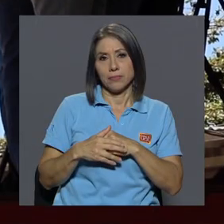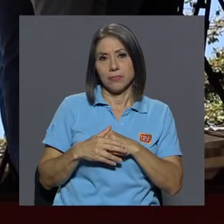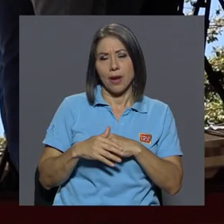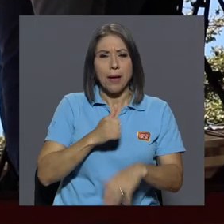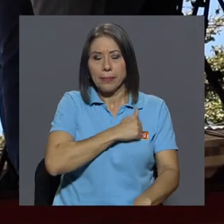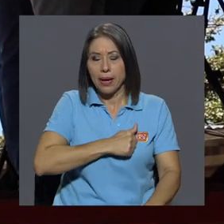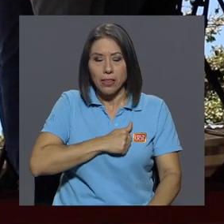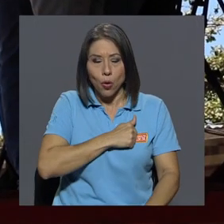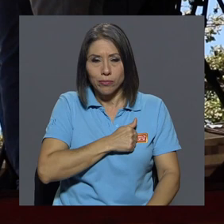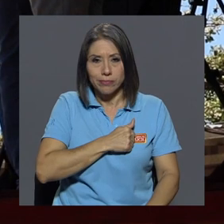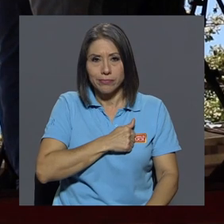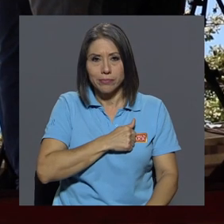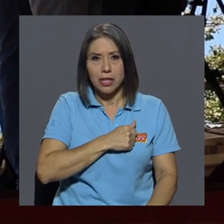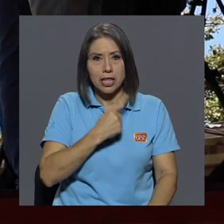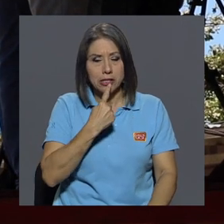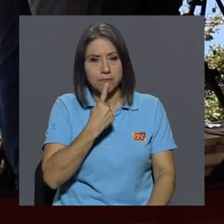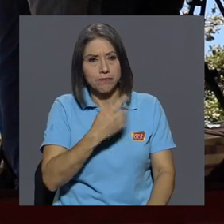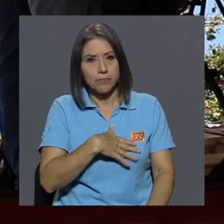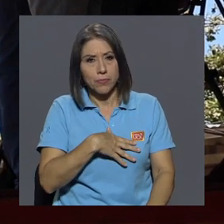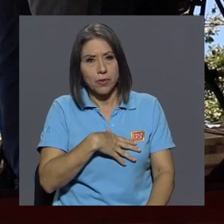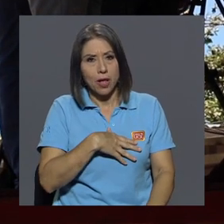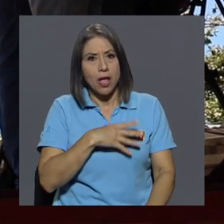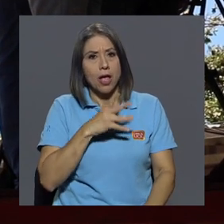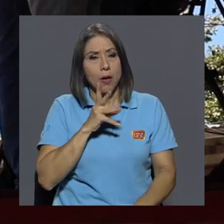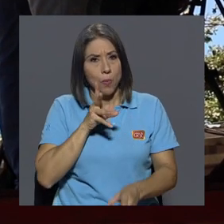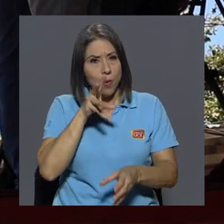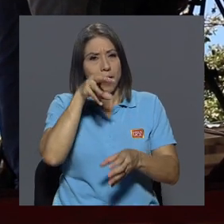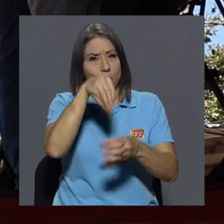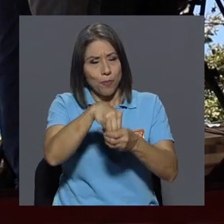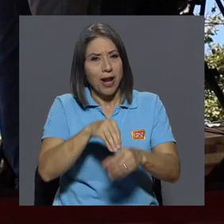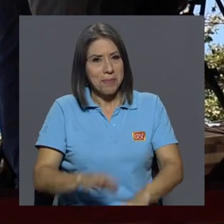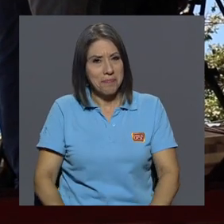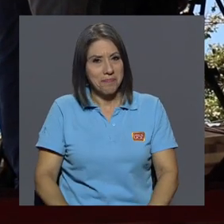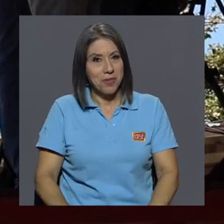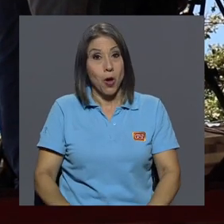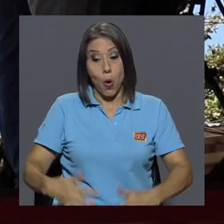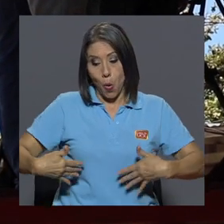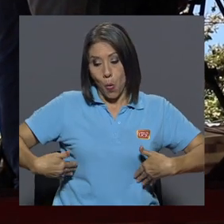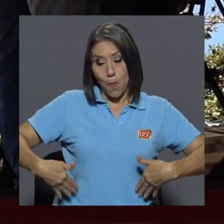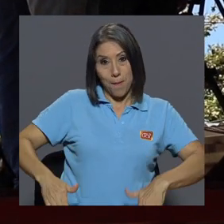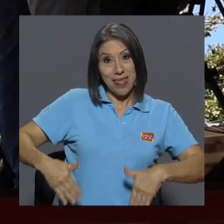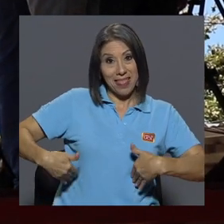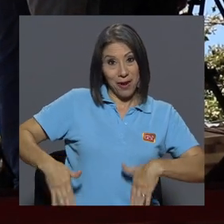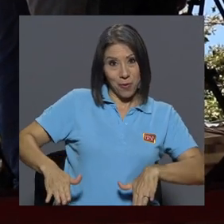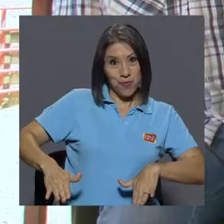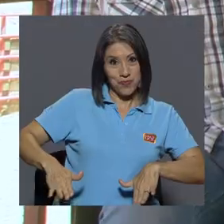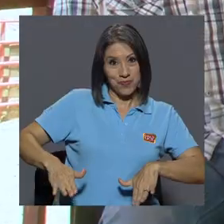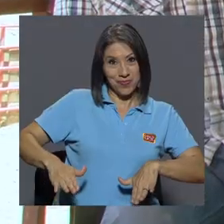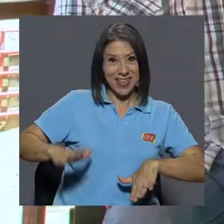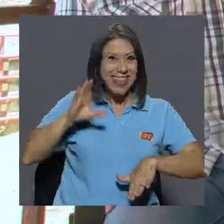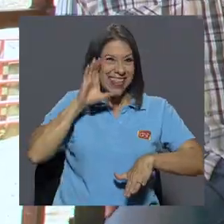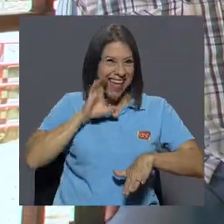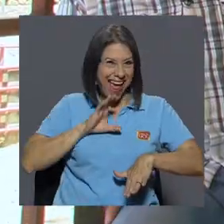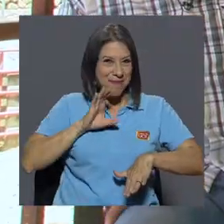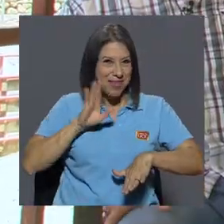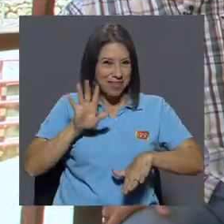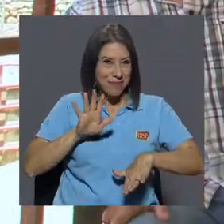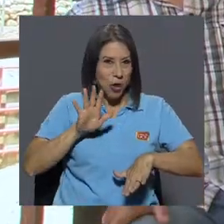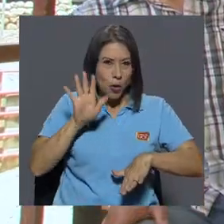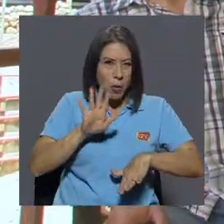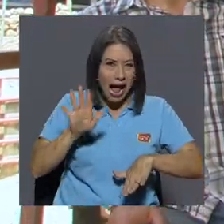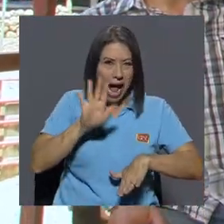Perdón, voy a incorporarme. Un pantalón de army khaki arrollado aquí. Con